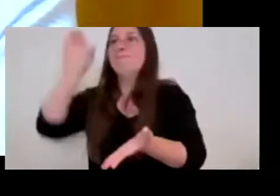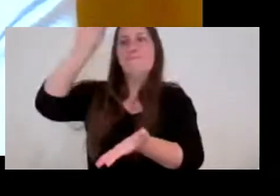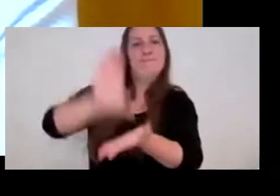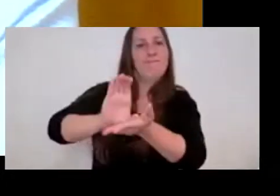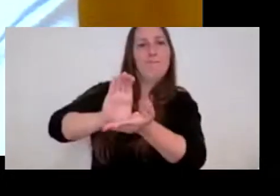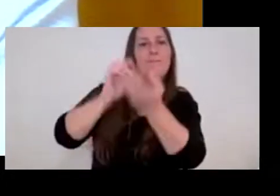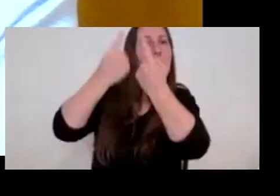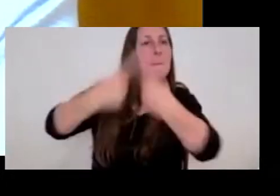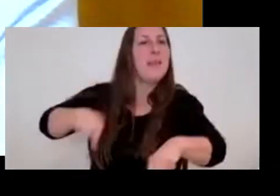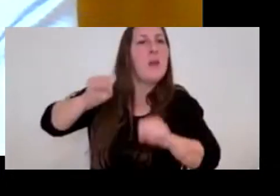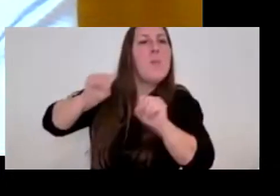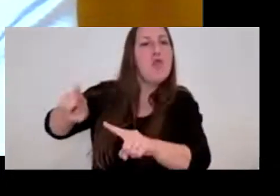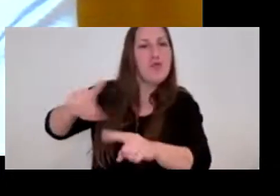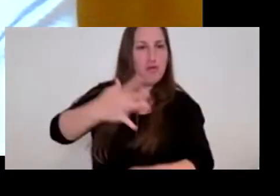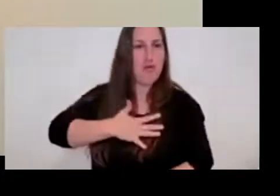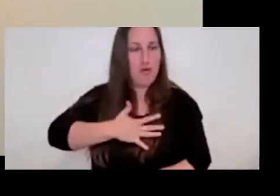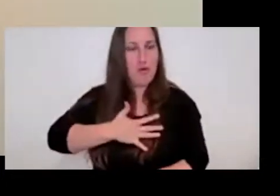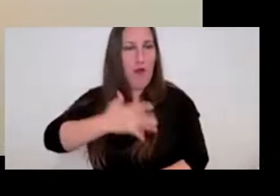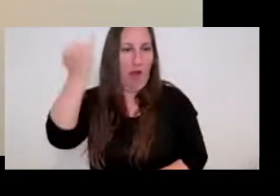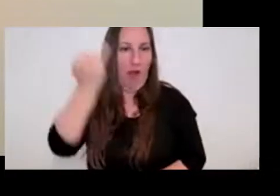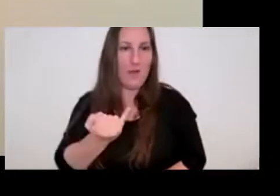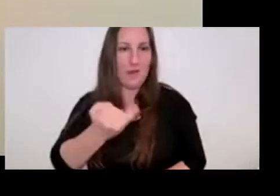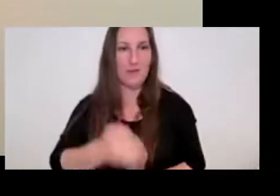Forma parte del patrimonio. Claro.